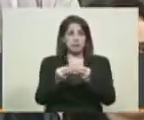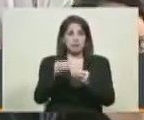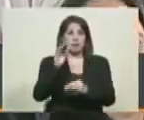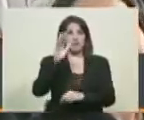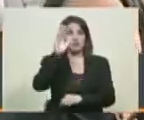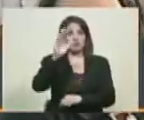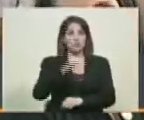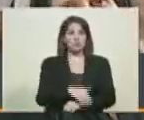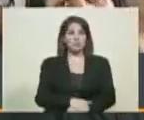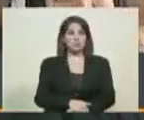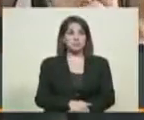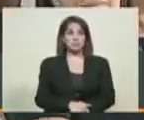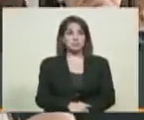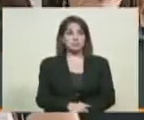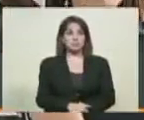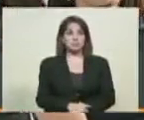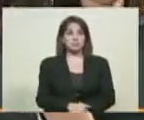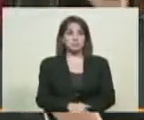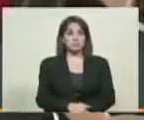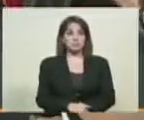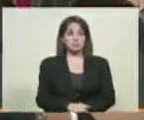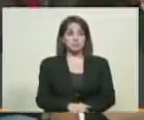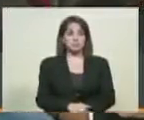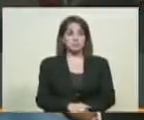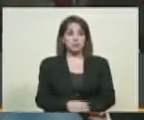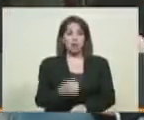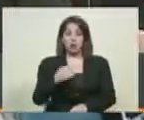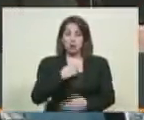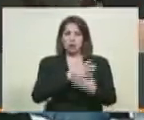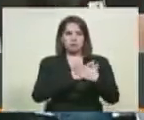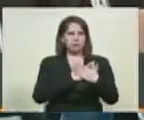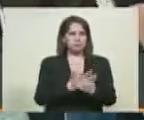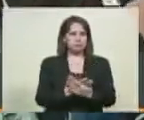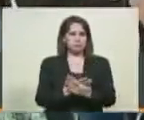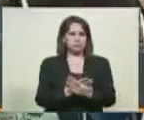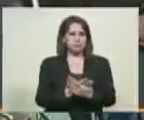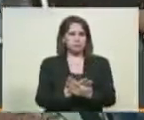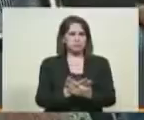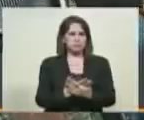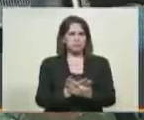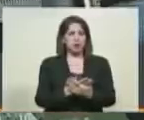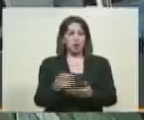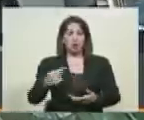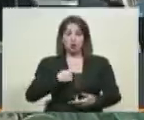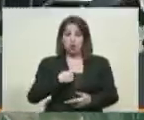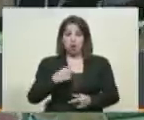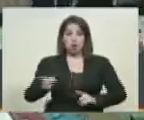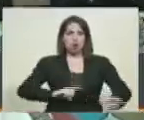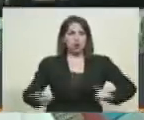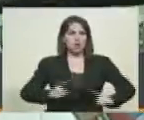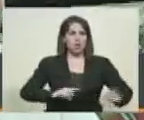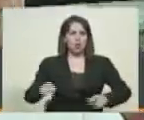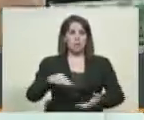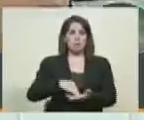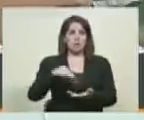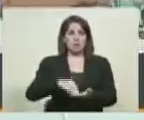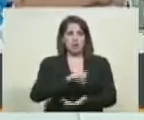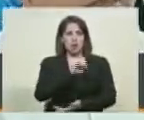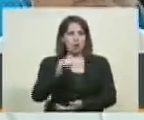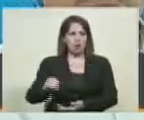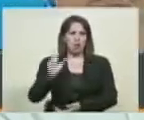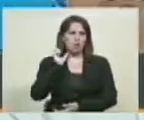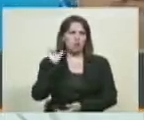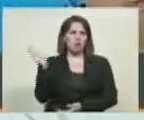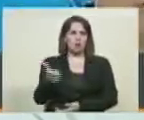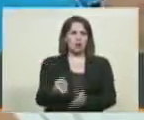futuro. Y bueno, estoy a la orden, aquí estamos, yo soy el coordinador de ese eje mirandino oriental, Guarena, Guatire, La